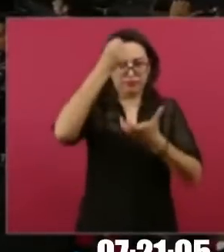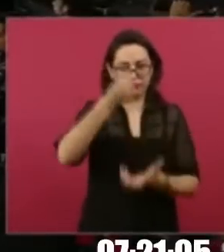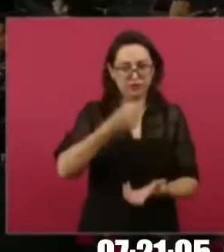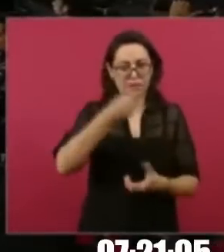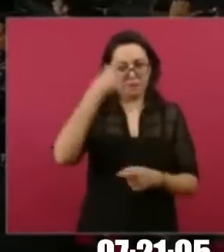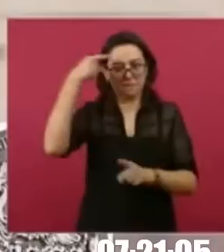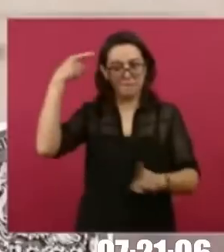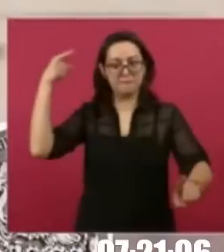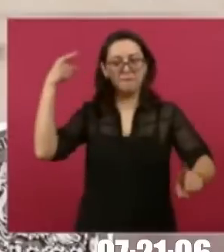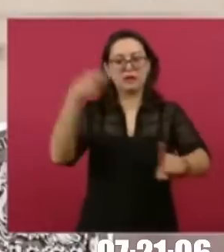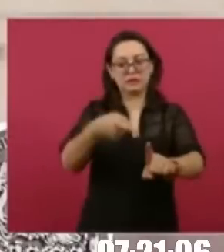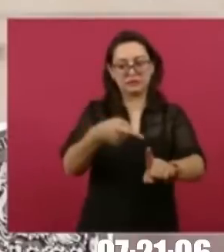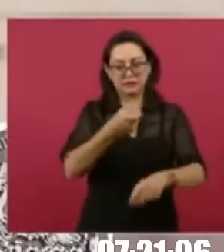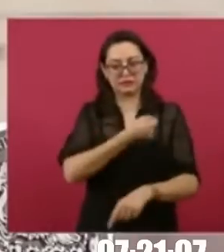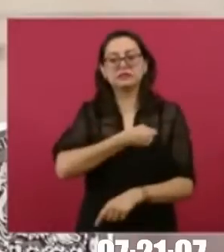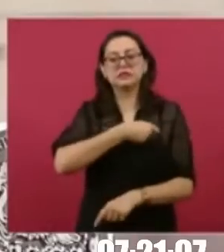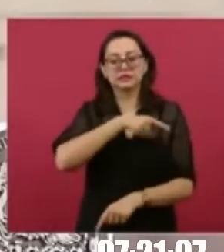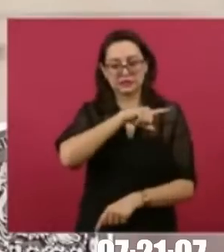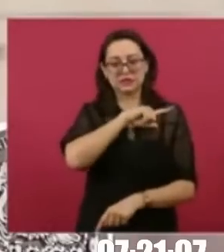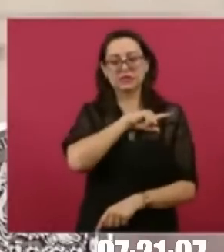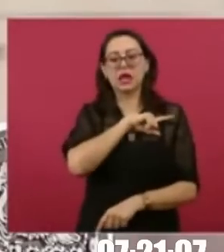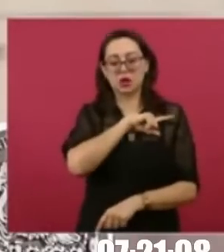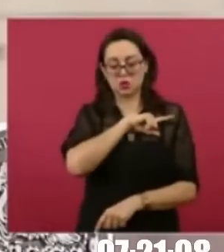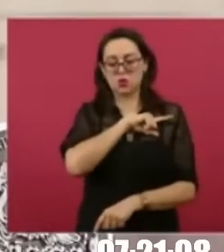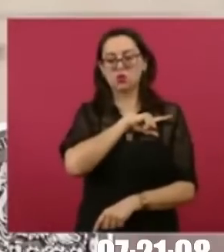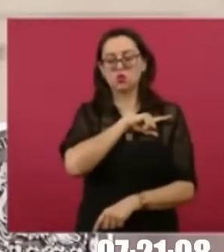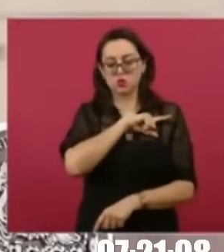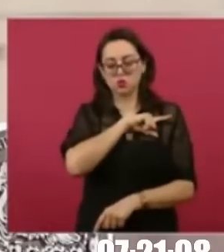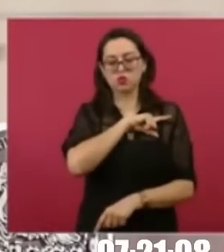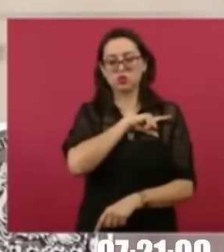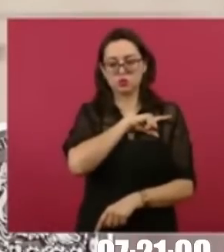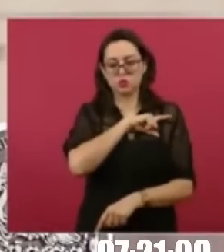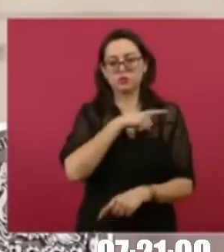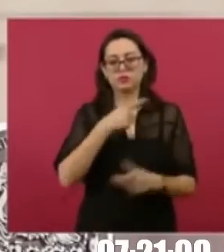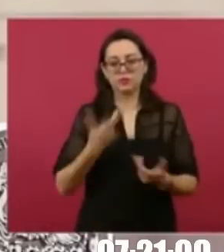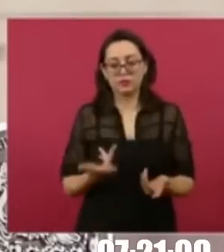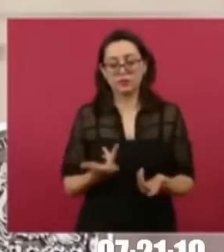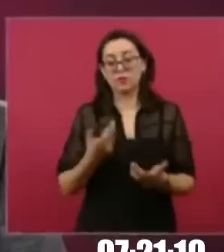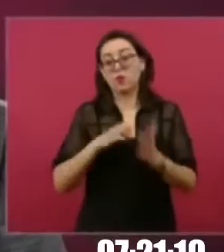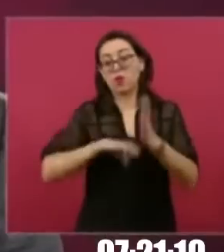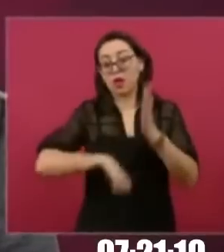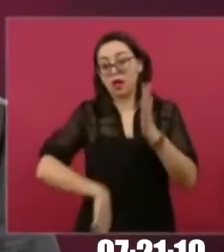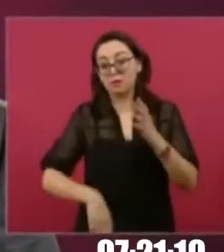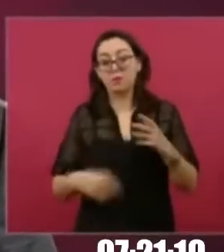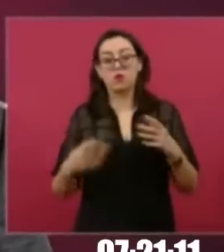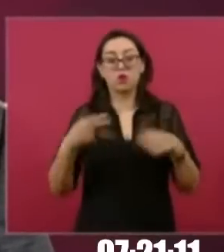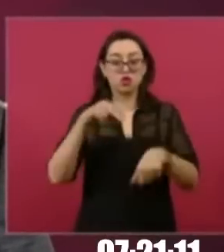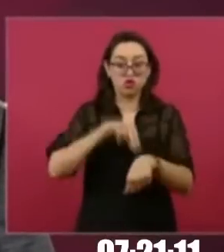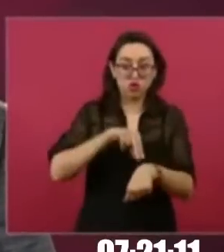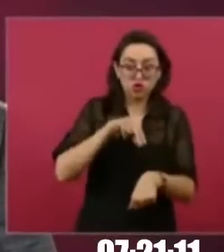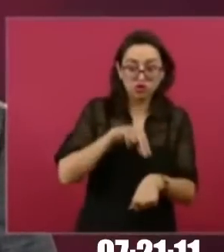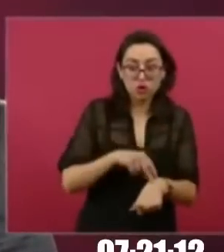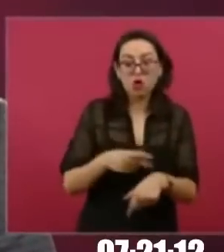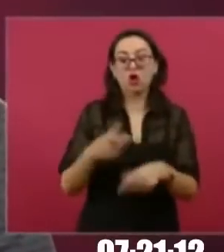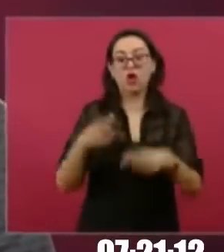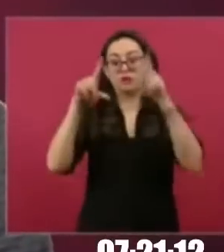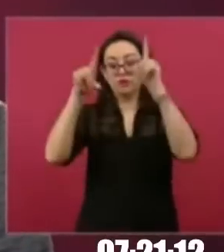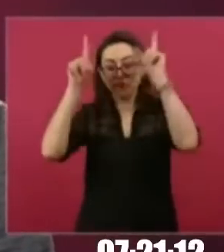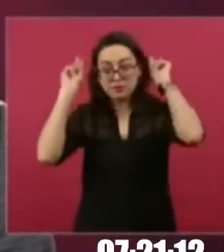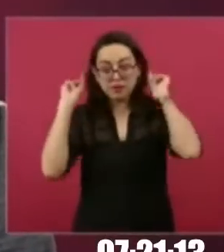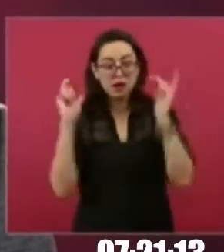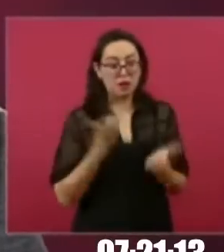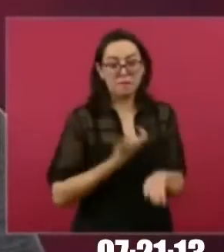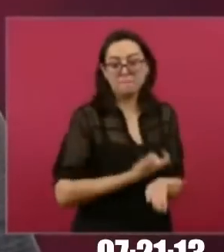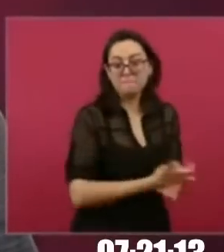salud como es la de ejemplo la federalización de la nómina para que los recursos no se